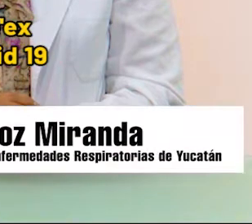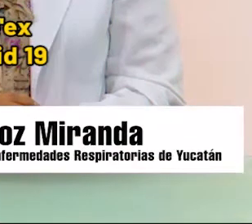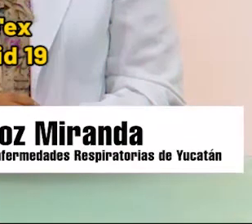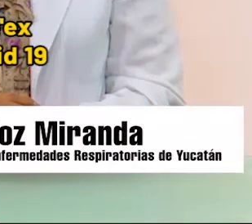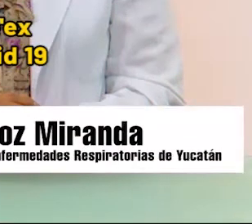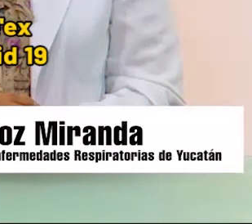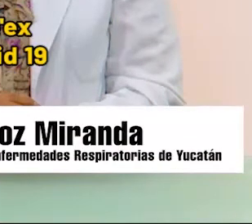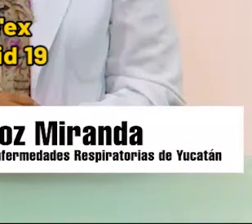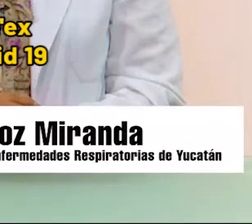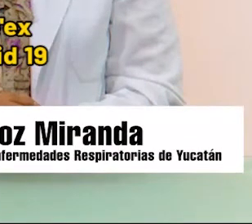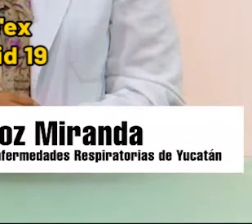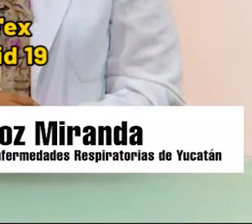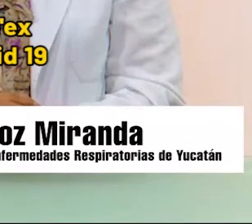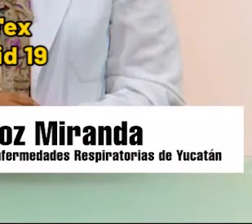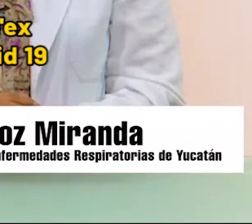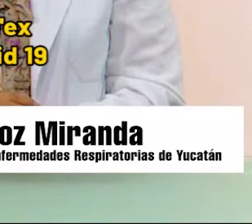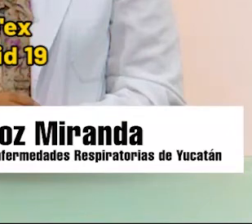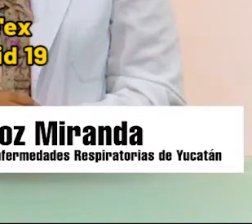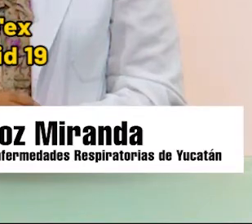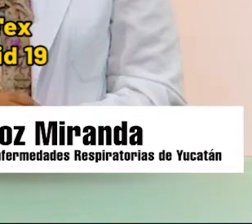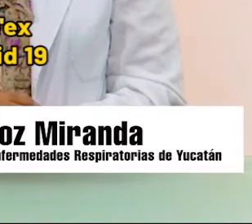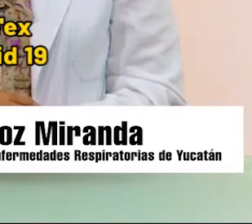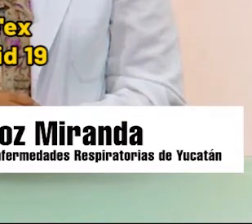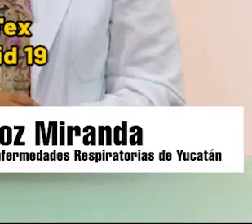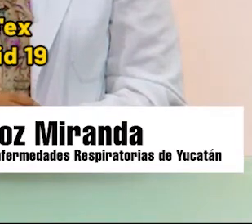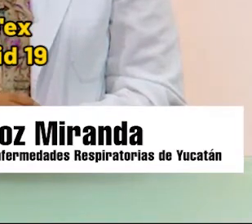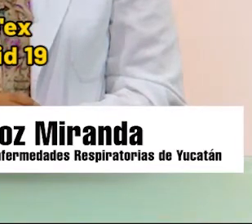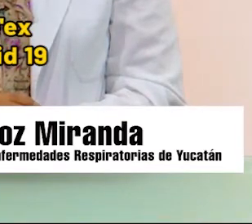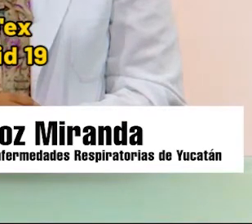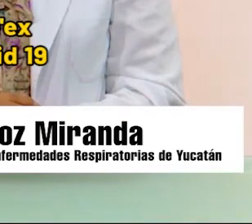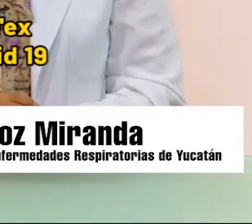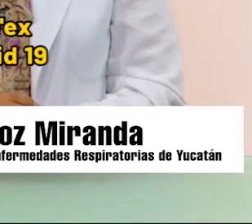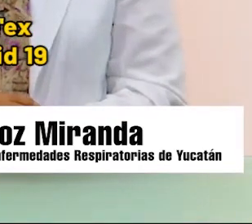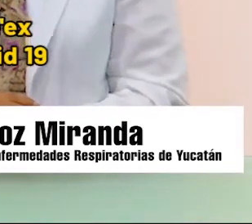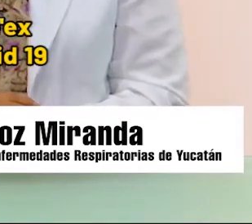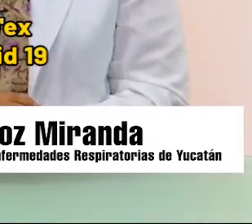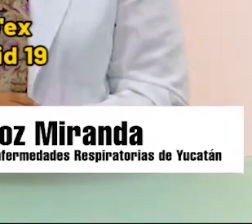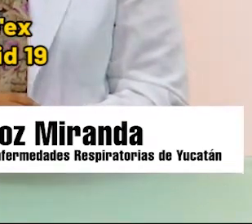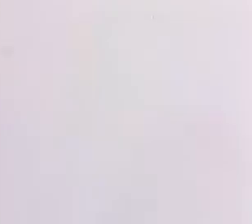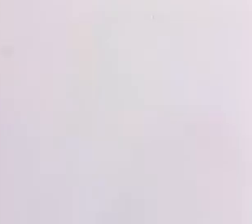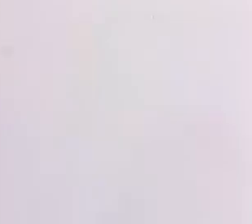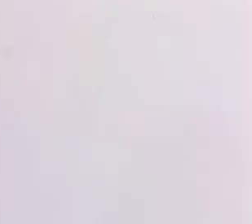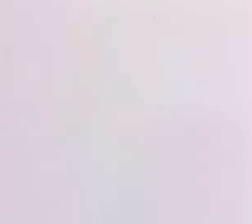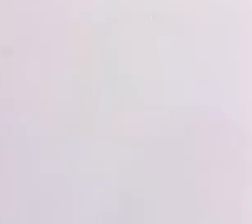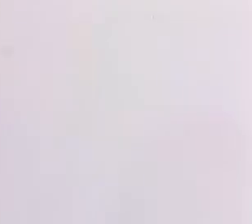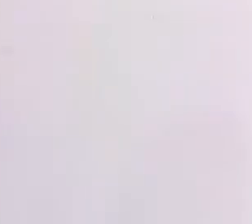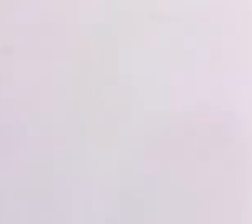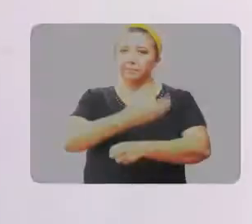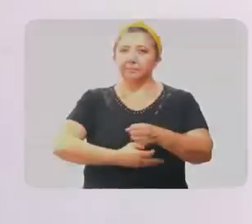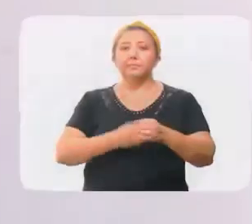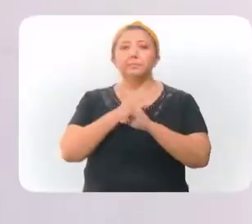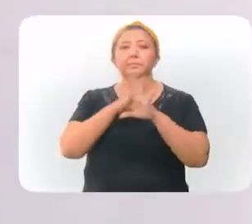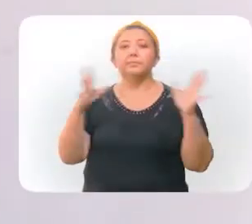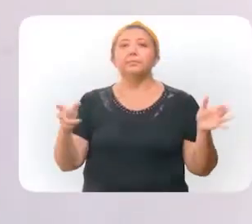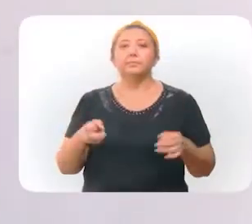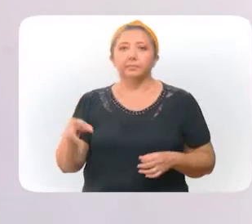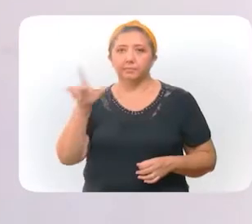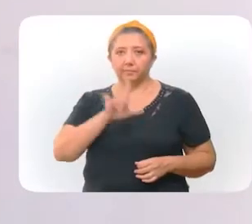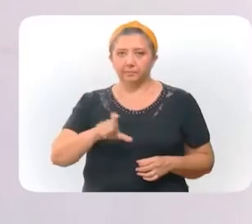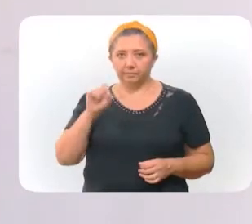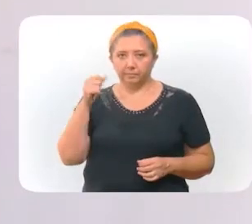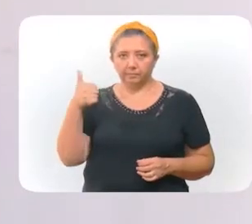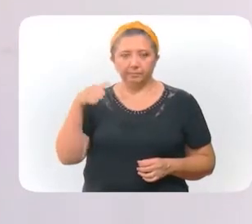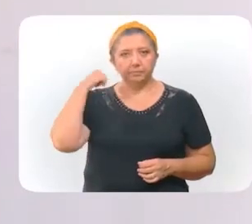Buenas tardes. Nos permitimos dar el informe diario relacionado con el COVID-19. Adelante, doctora. Gracias, doctora. Buenas tardes. Este es el parte médico de este